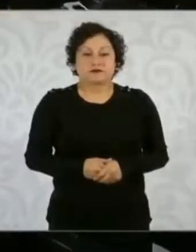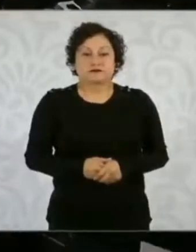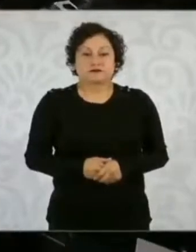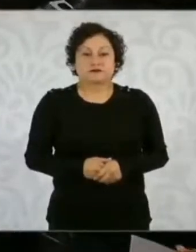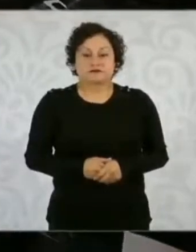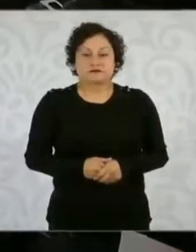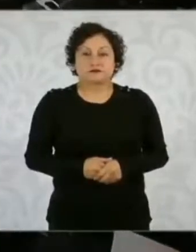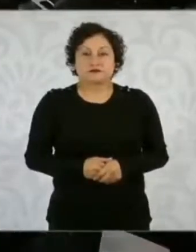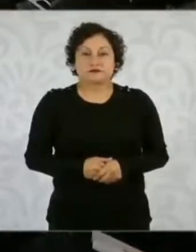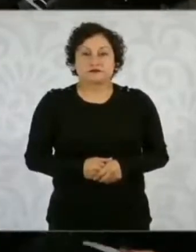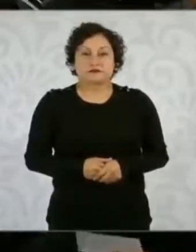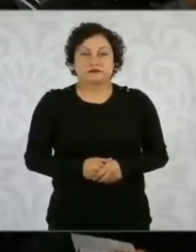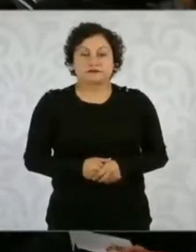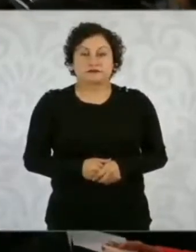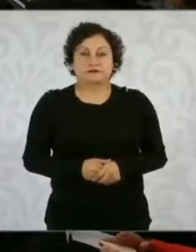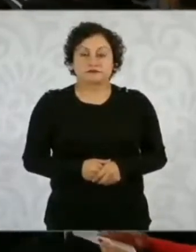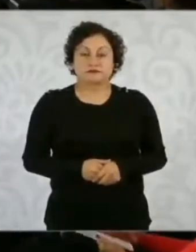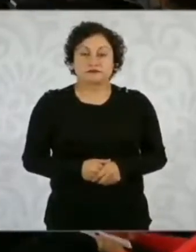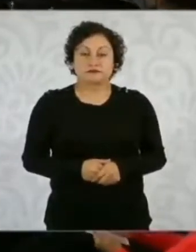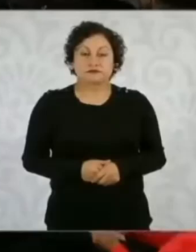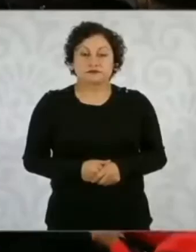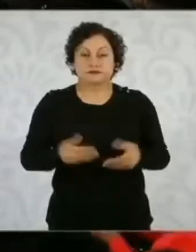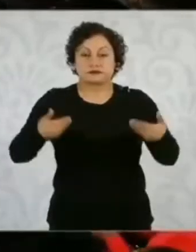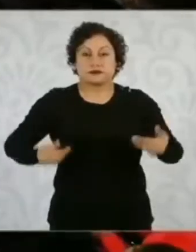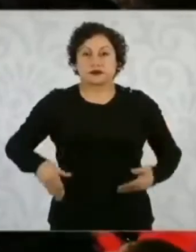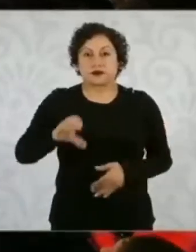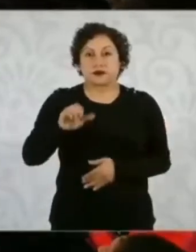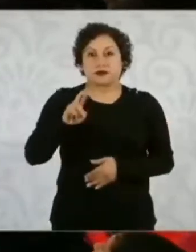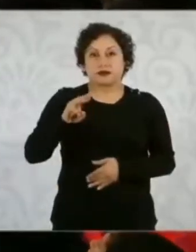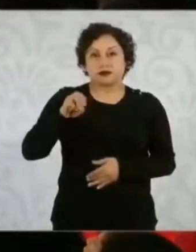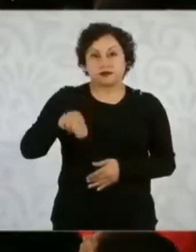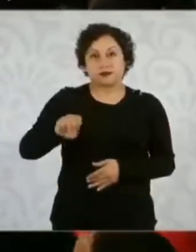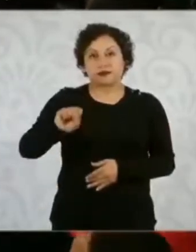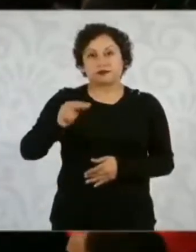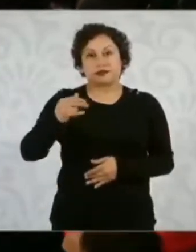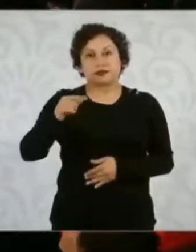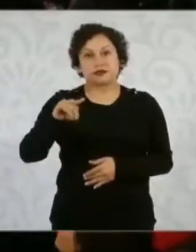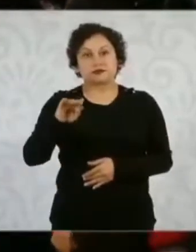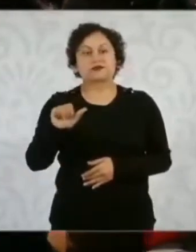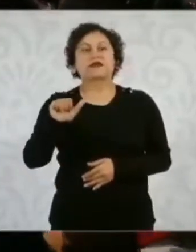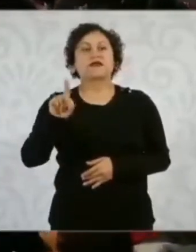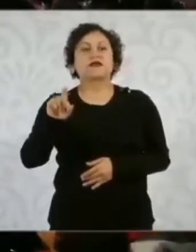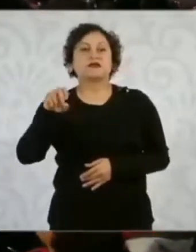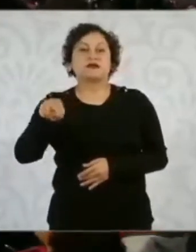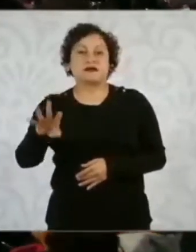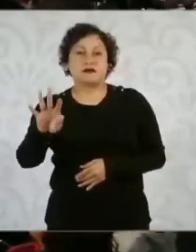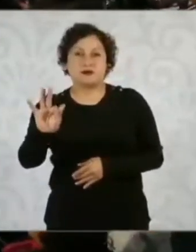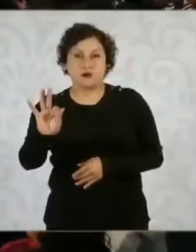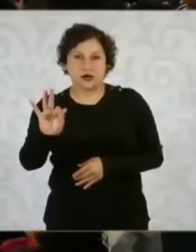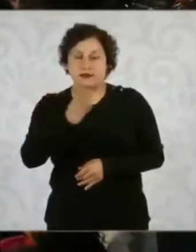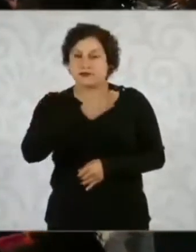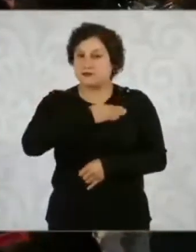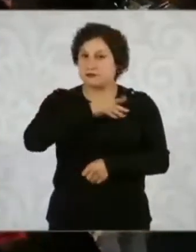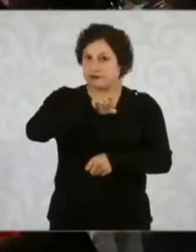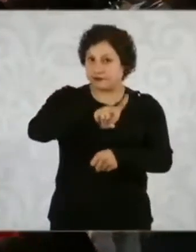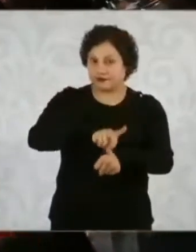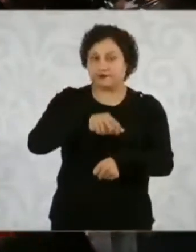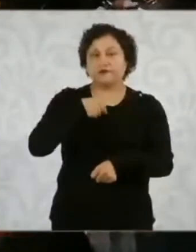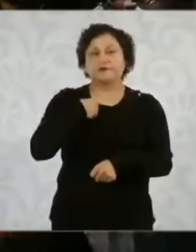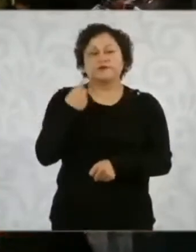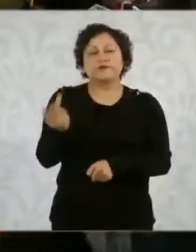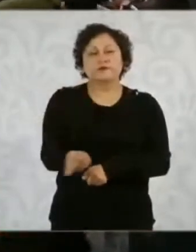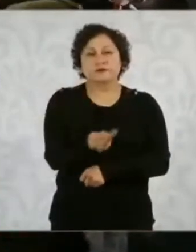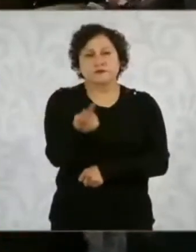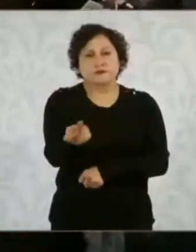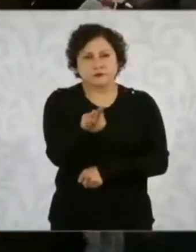Ay, perdón. Carmen Sánchez, de ADN 40, buenos días. Primero, algunos detalles sobre este programa